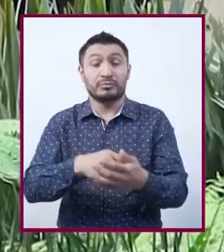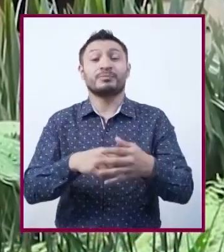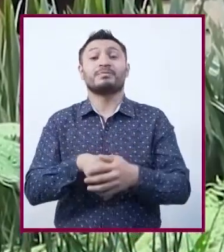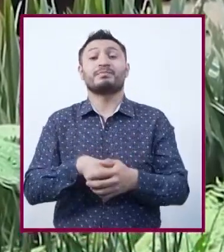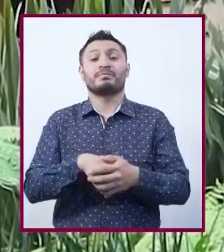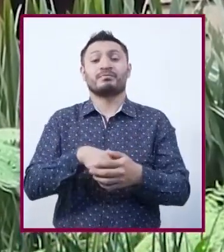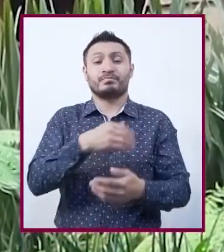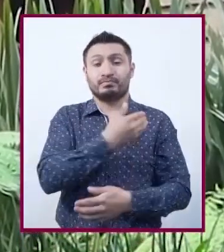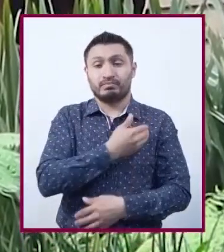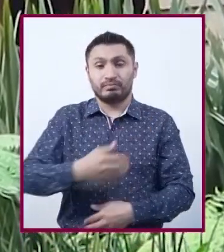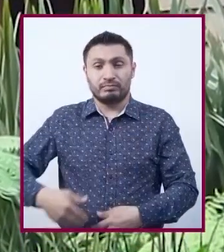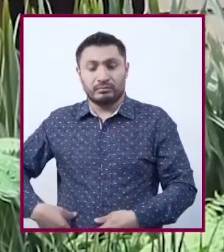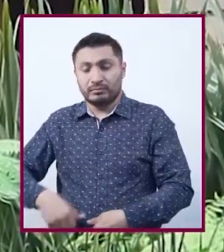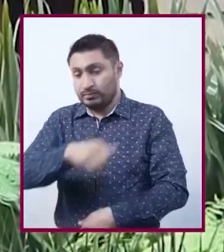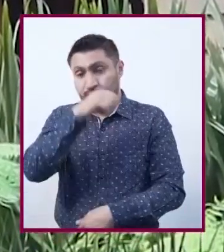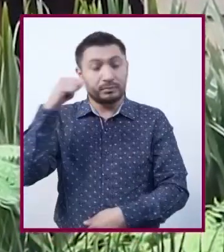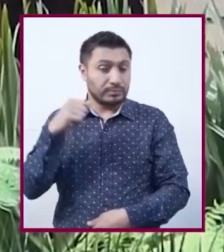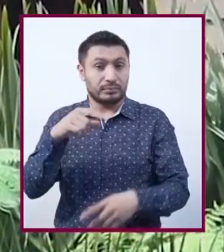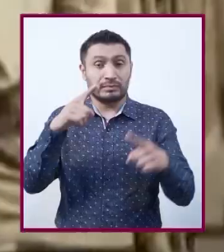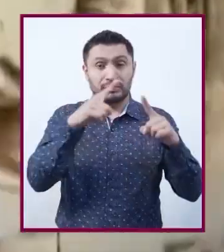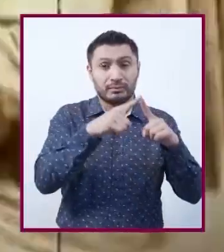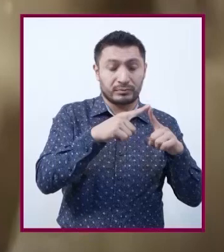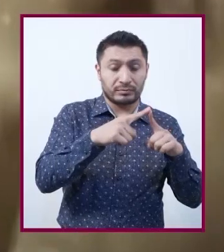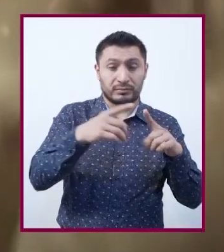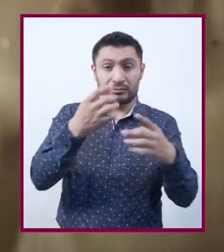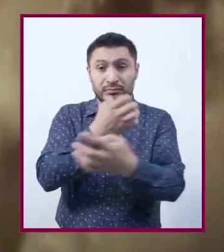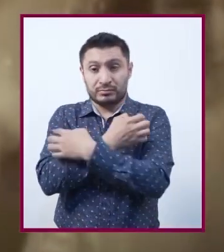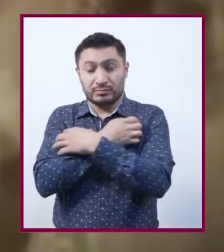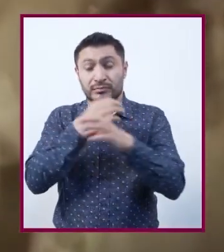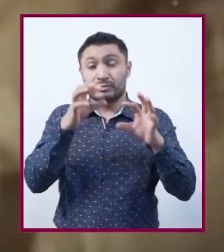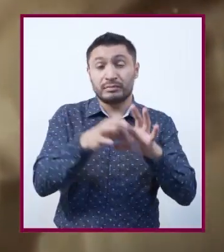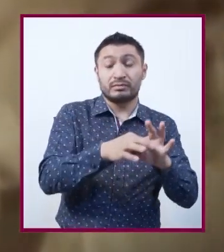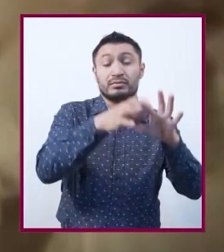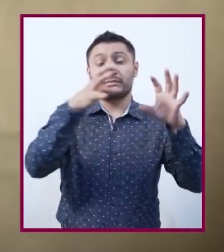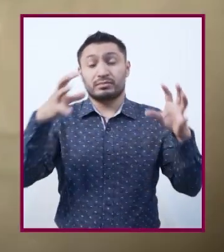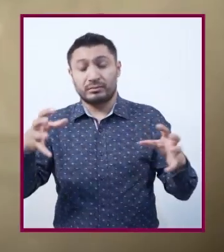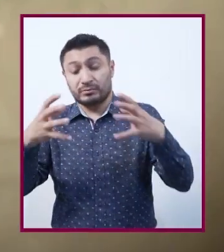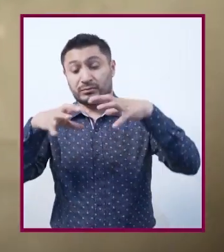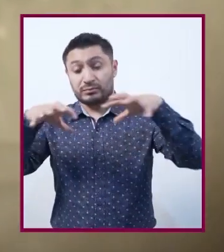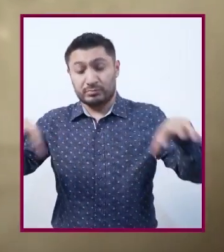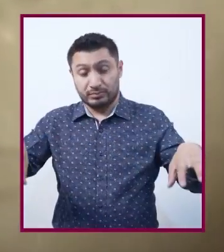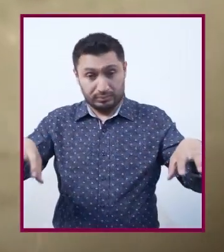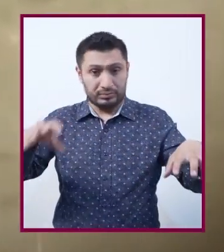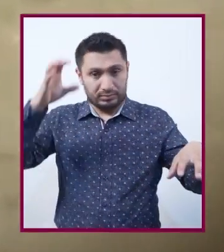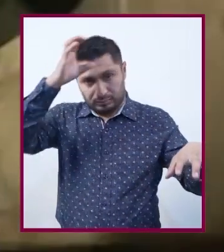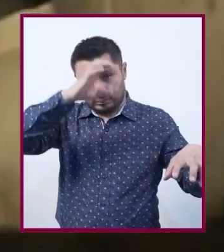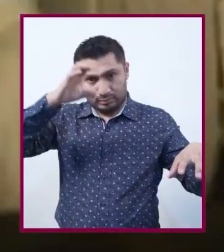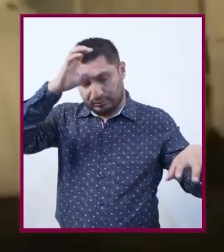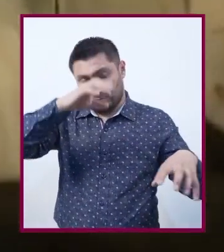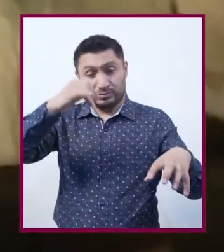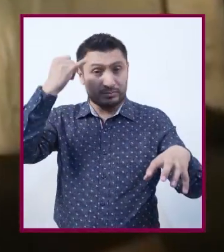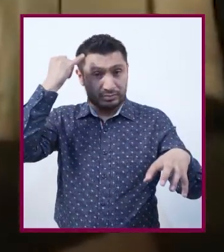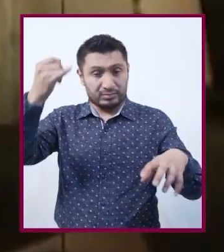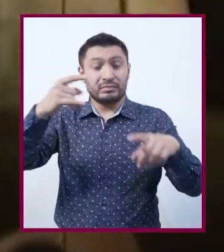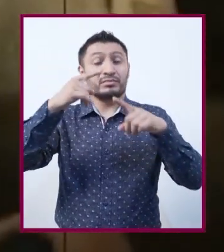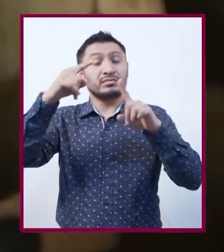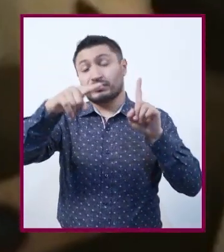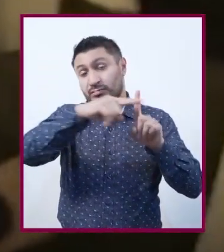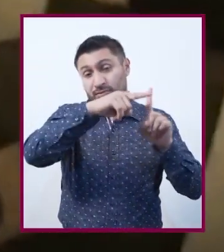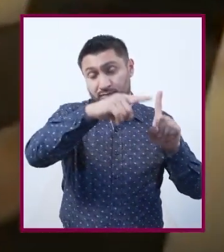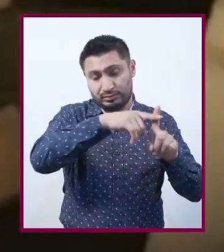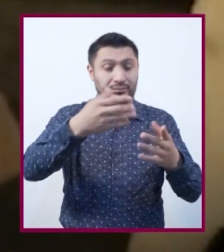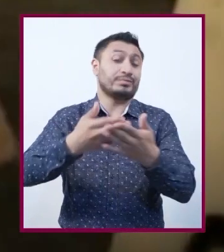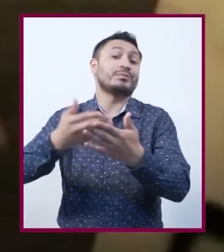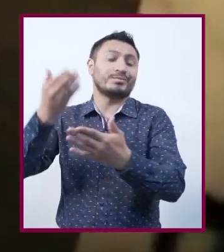Iglesia del Estado y la educación en México dio un giro hacia la ciencia, teniendo como base las ideas positivistas de